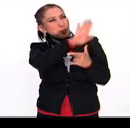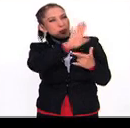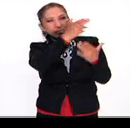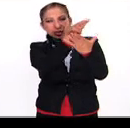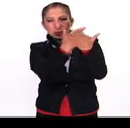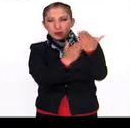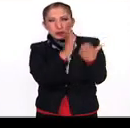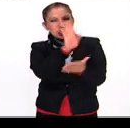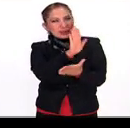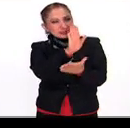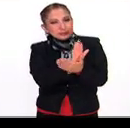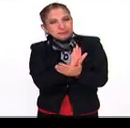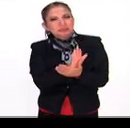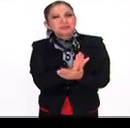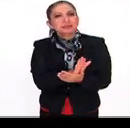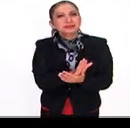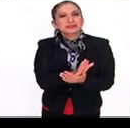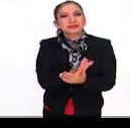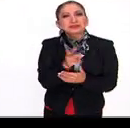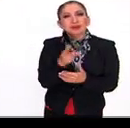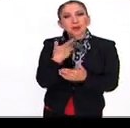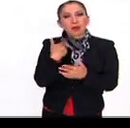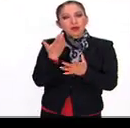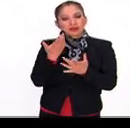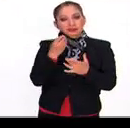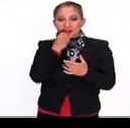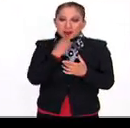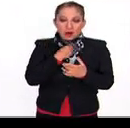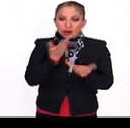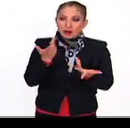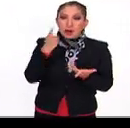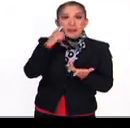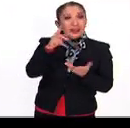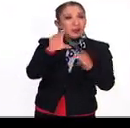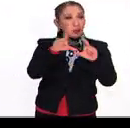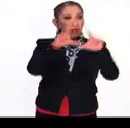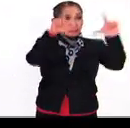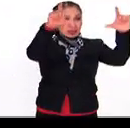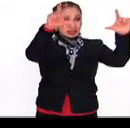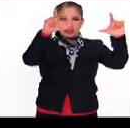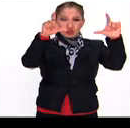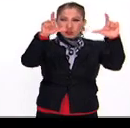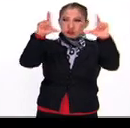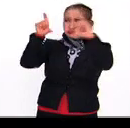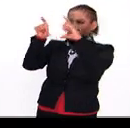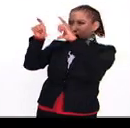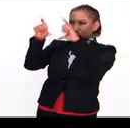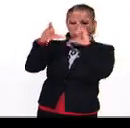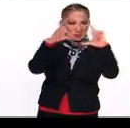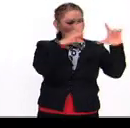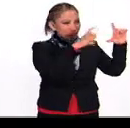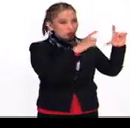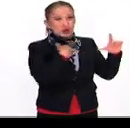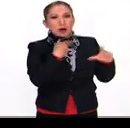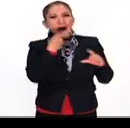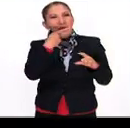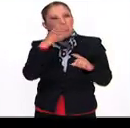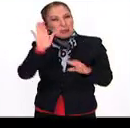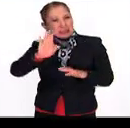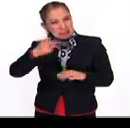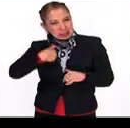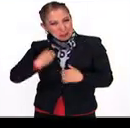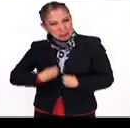Eso hace que uno acabe teniendo que negociar con ellos. Yo sé que hablo como si las cosas